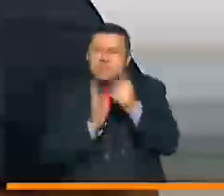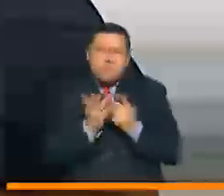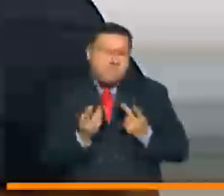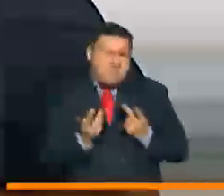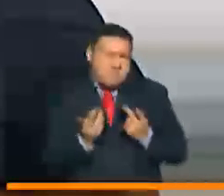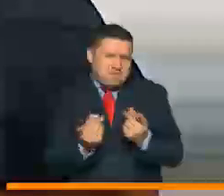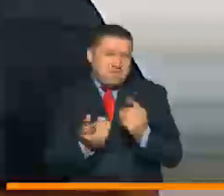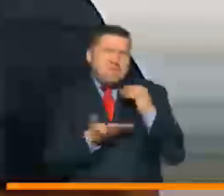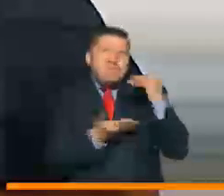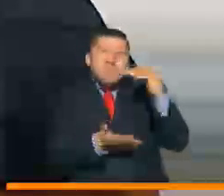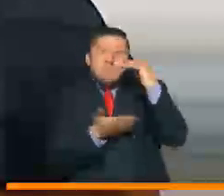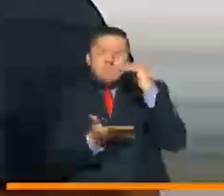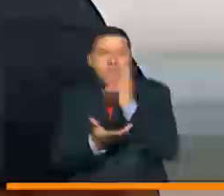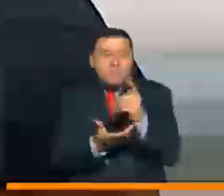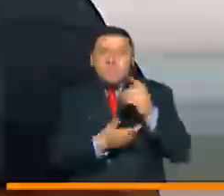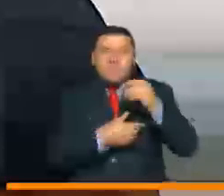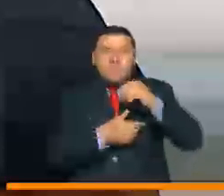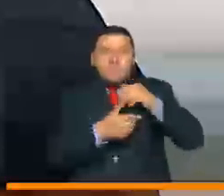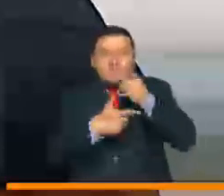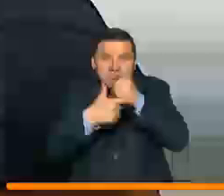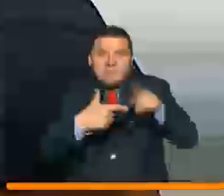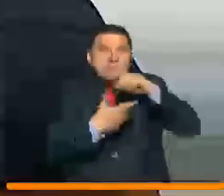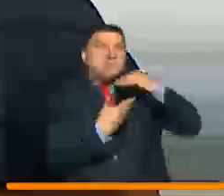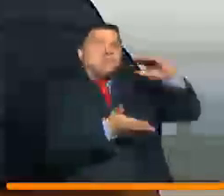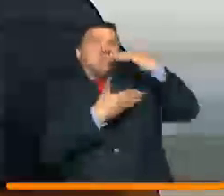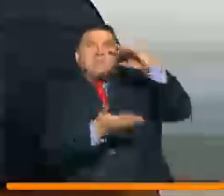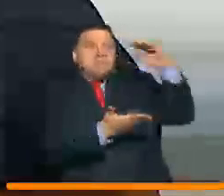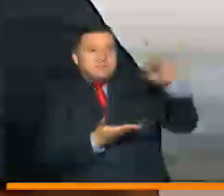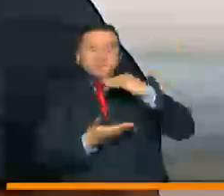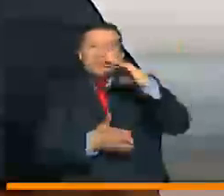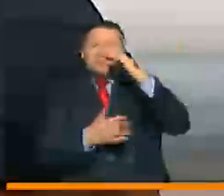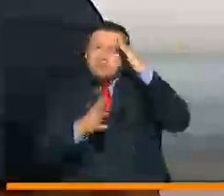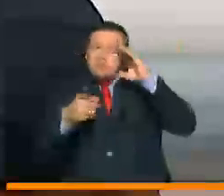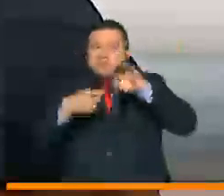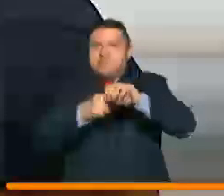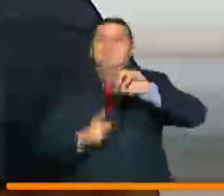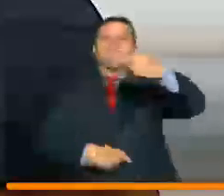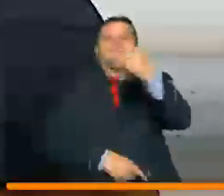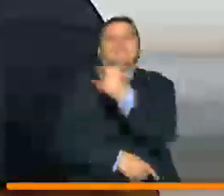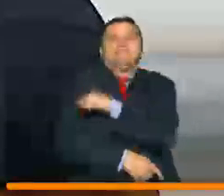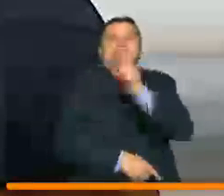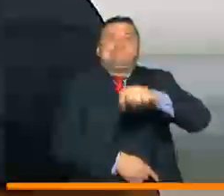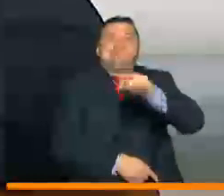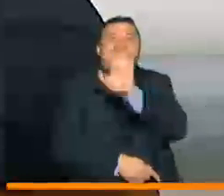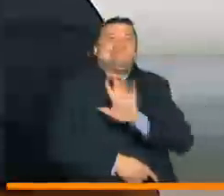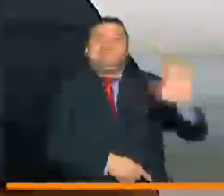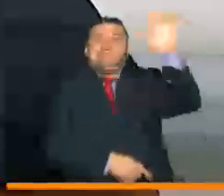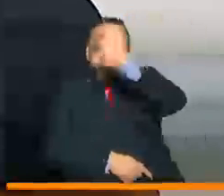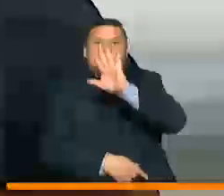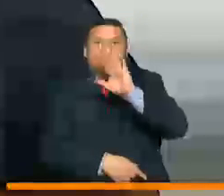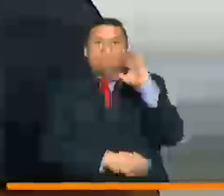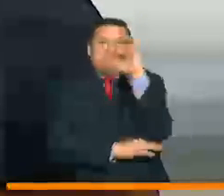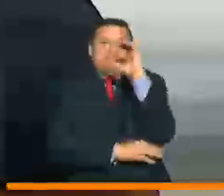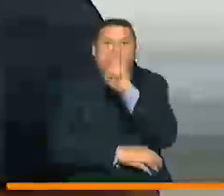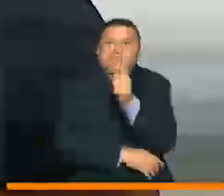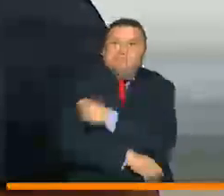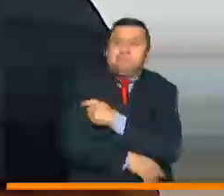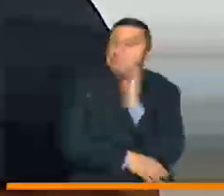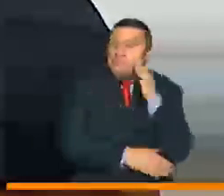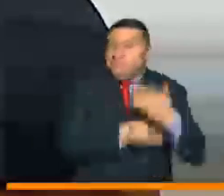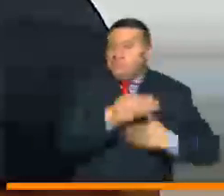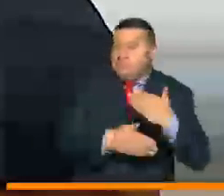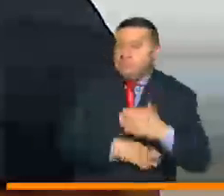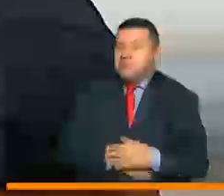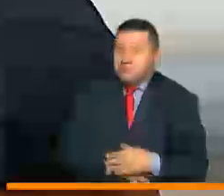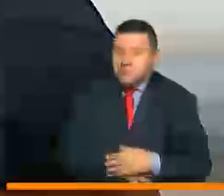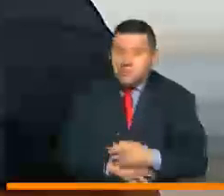más acelerado posible para poder proceder a agendar las segundas dosis. Ya el agendamiento está en marcha